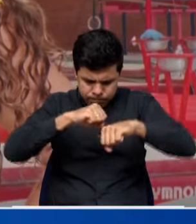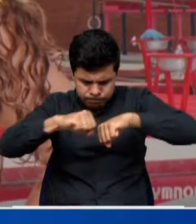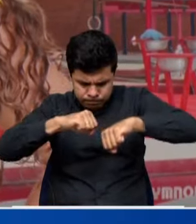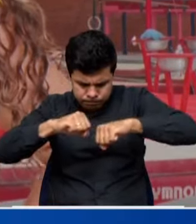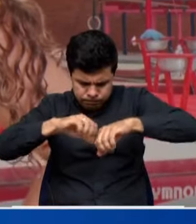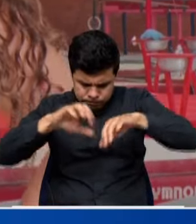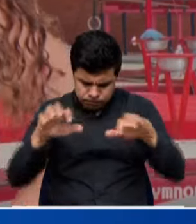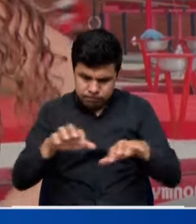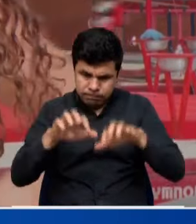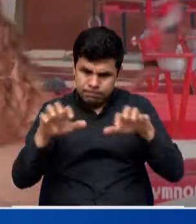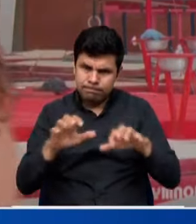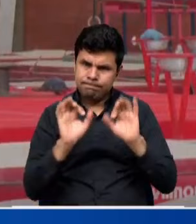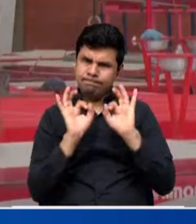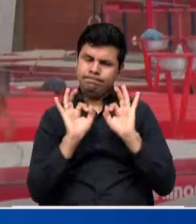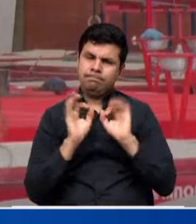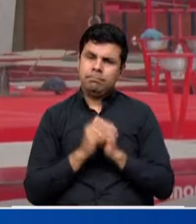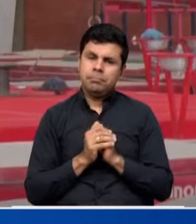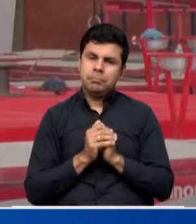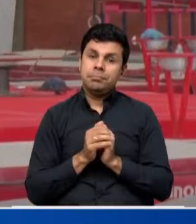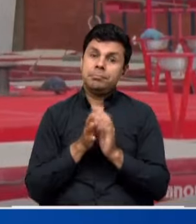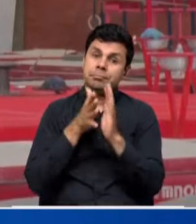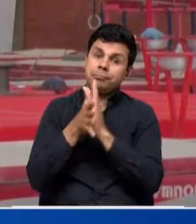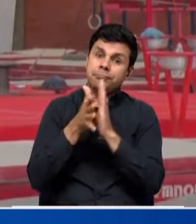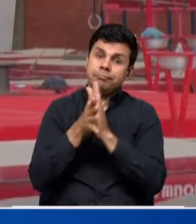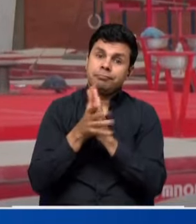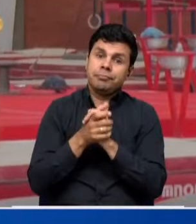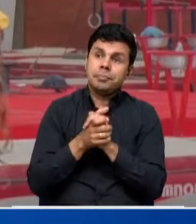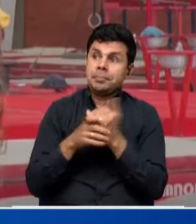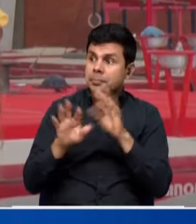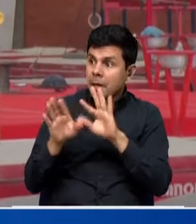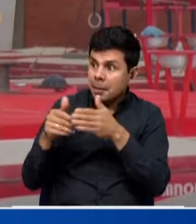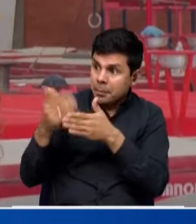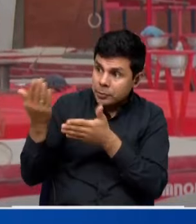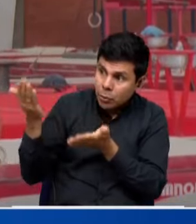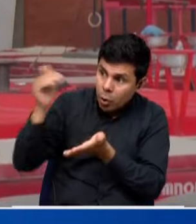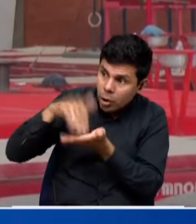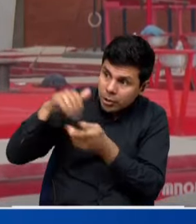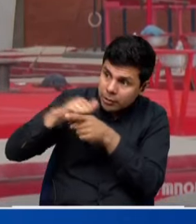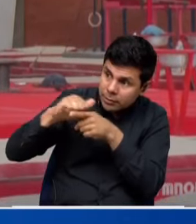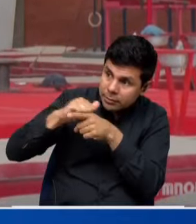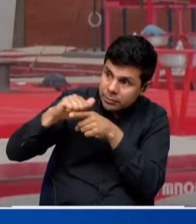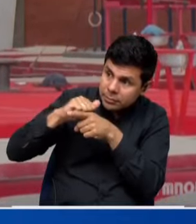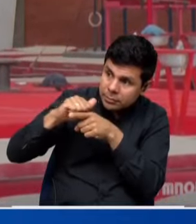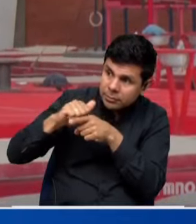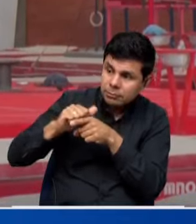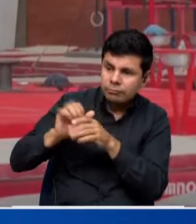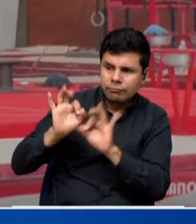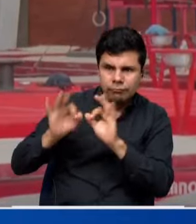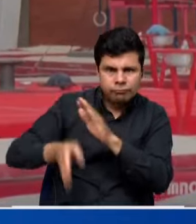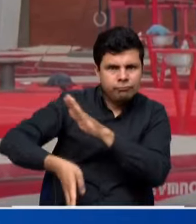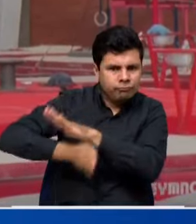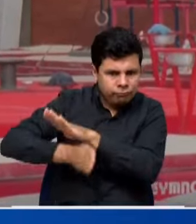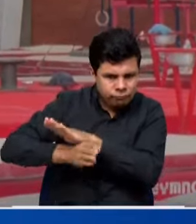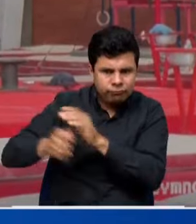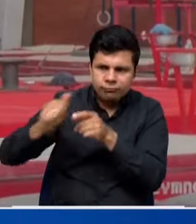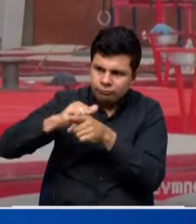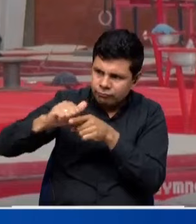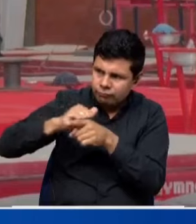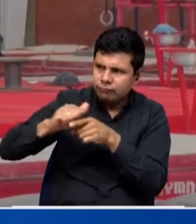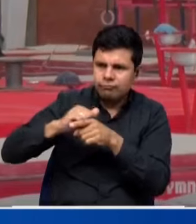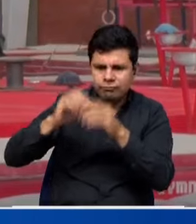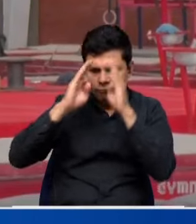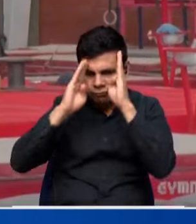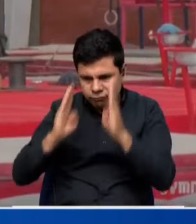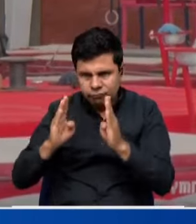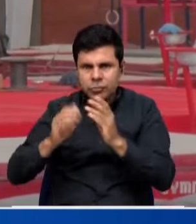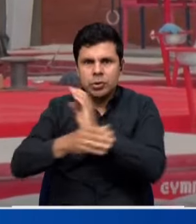ese objetivo. Bueno, Yandairon, lo dejo ir porque además ya va a empezar nuevamente su entrenamiento, porque ese es el trabajo aquí continuo, solo paran para almorzar.